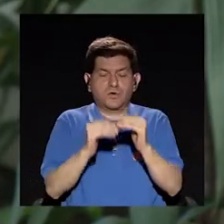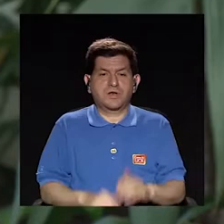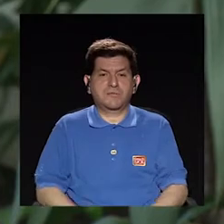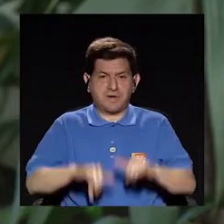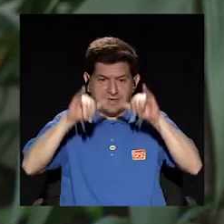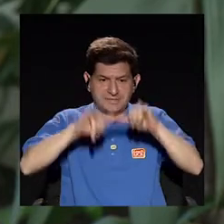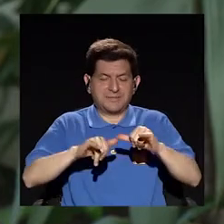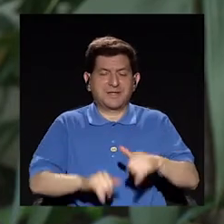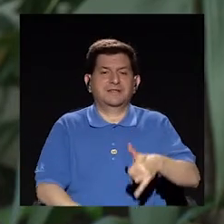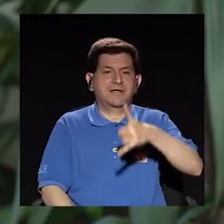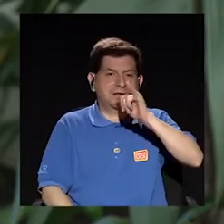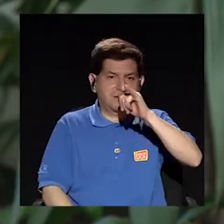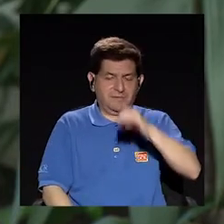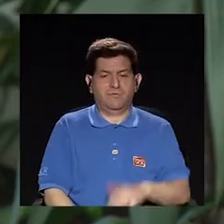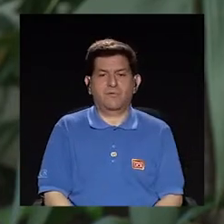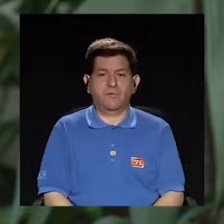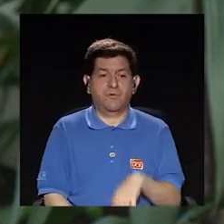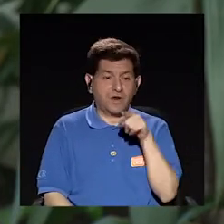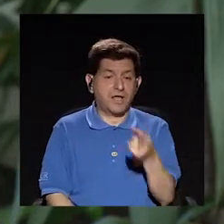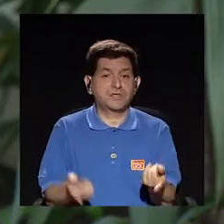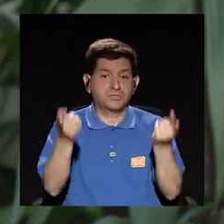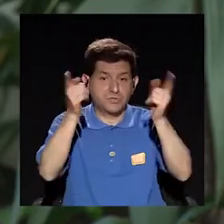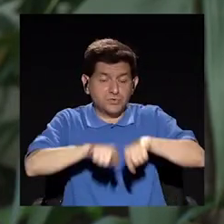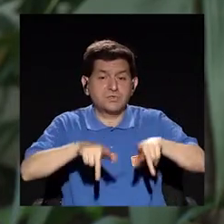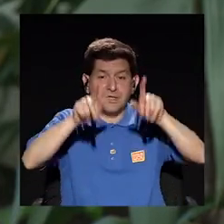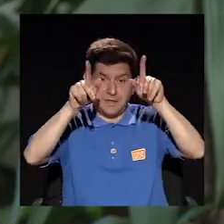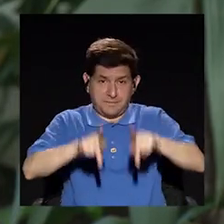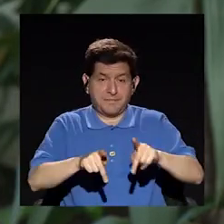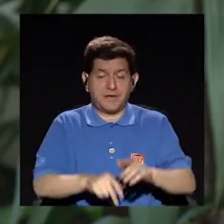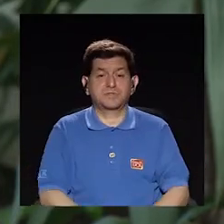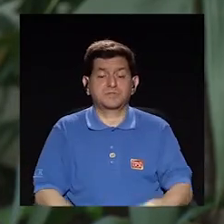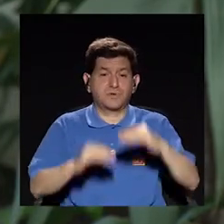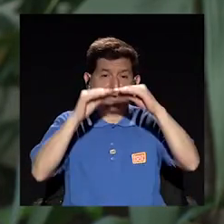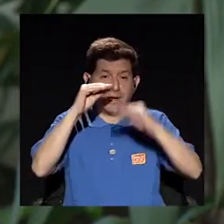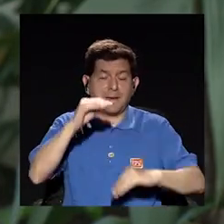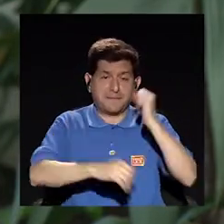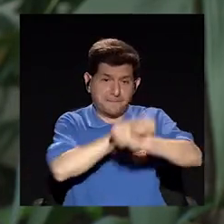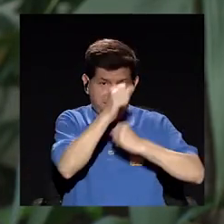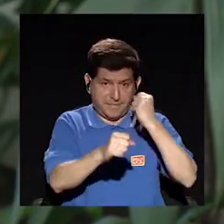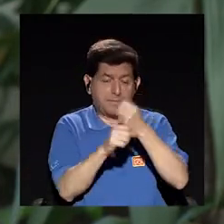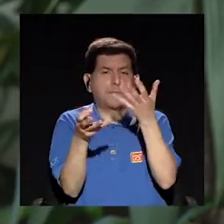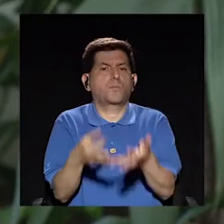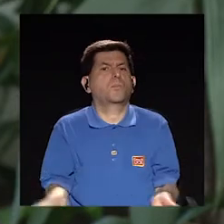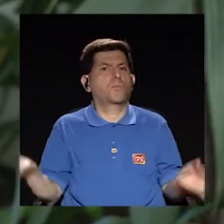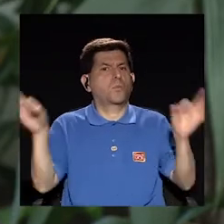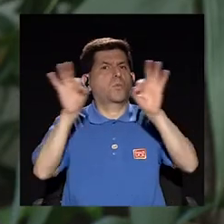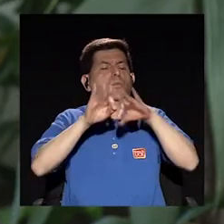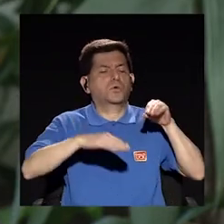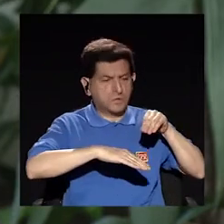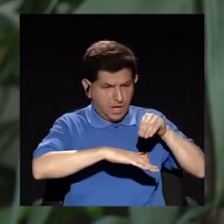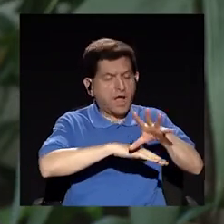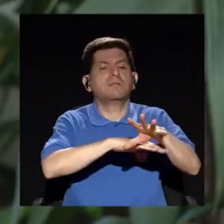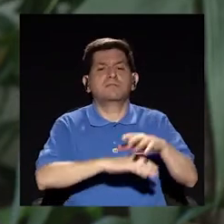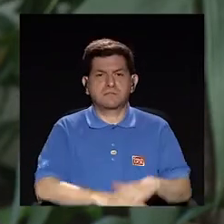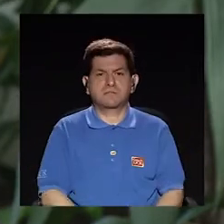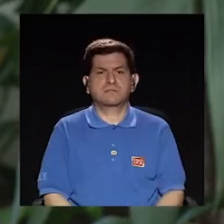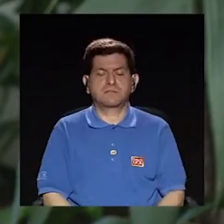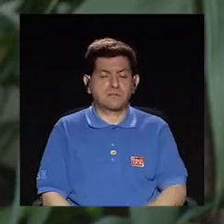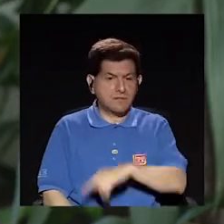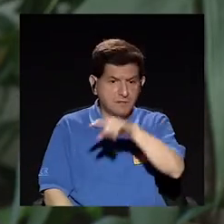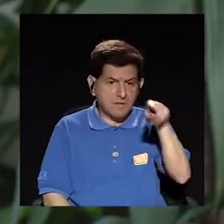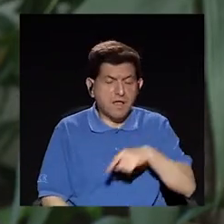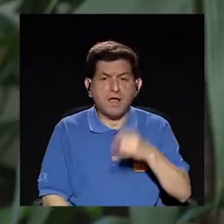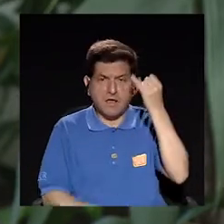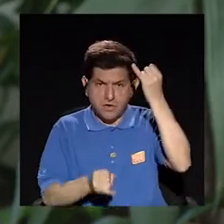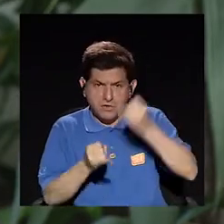de concentración de alcohol. Y esto es lo que sucede con las personas menores de edad y por eso es importante orientarlas, ¿verdad?, para